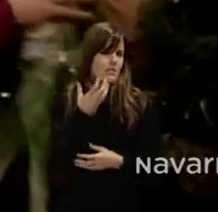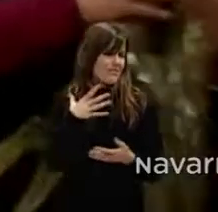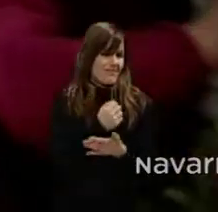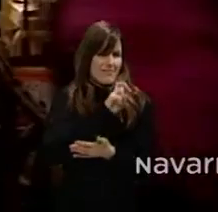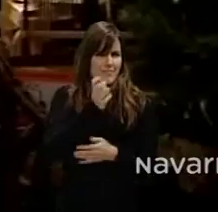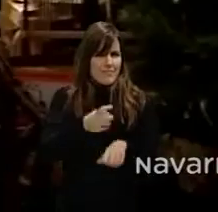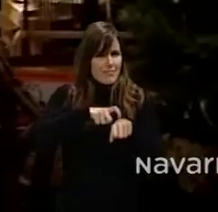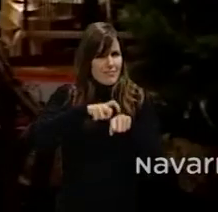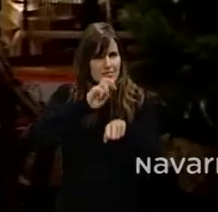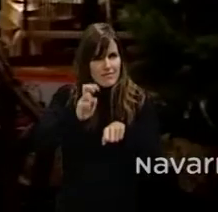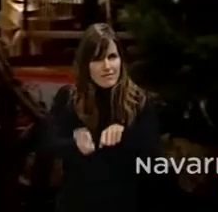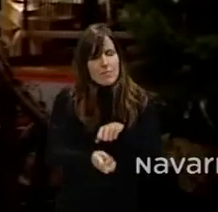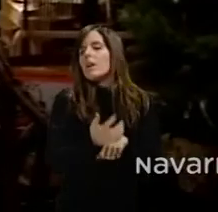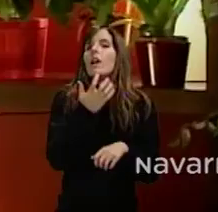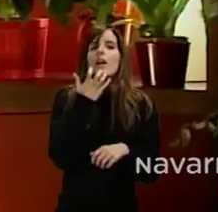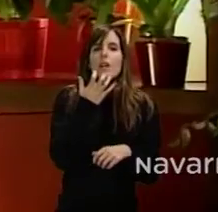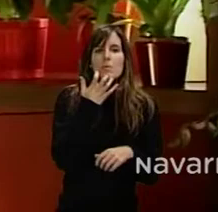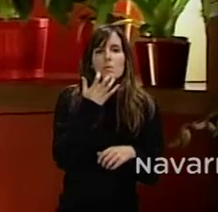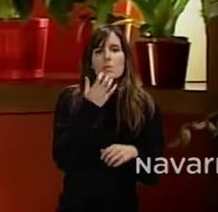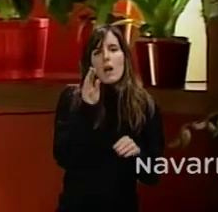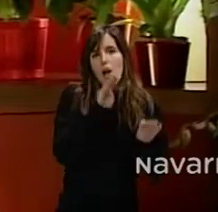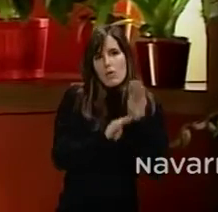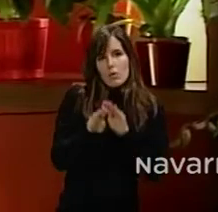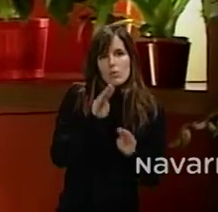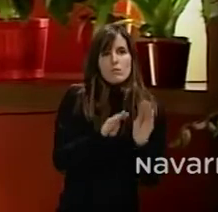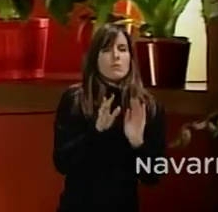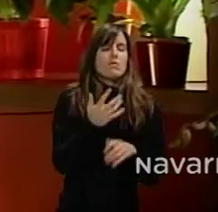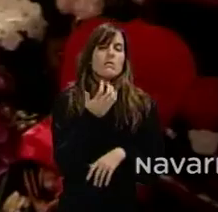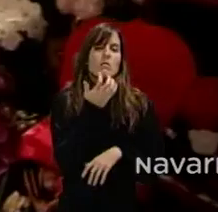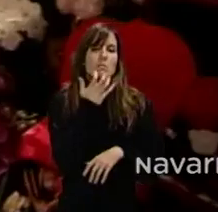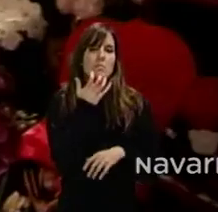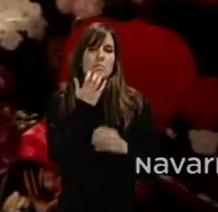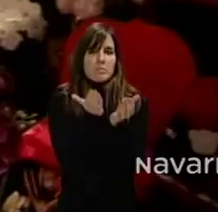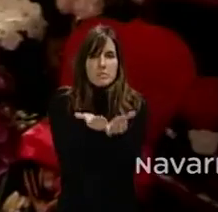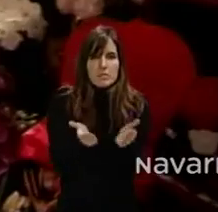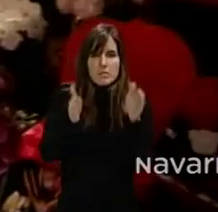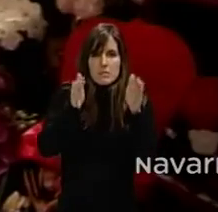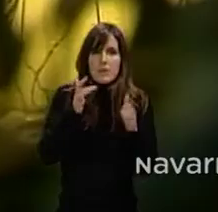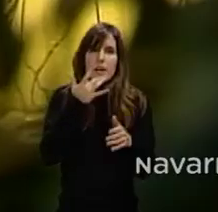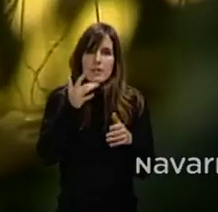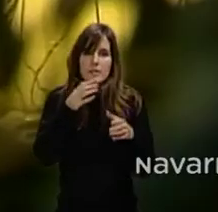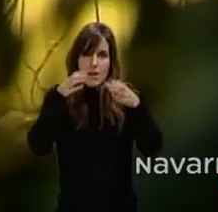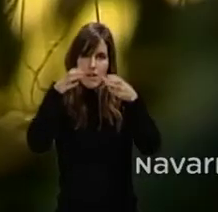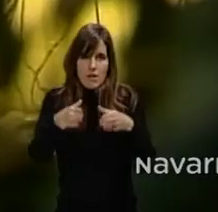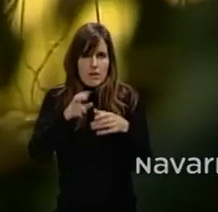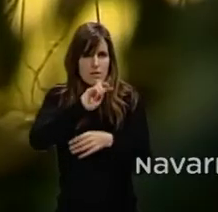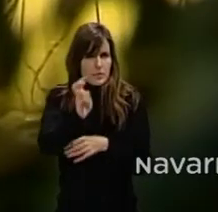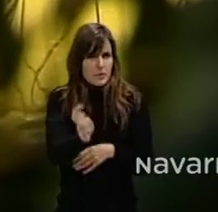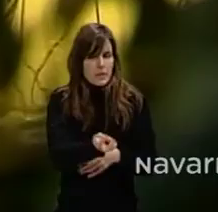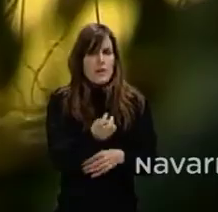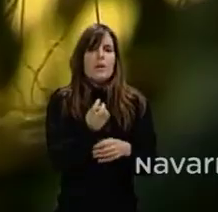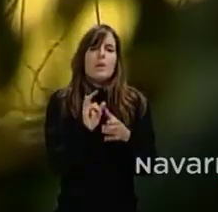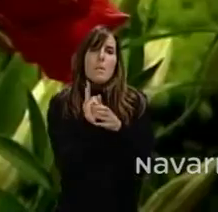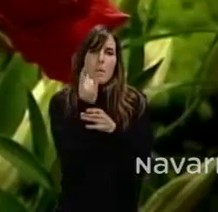de floristería como son accesorios cerámicas cristales todo tipo de